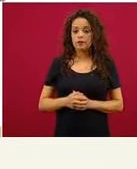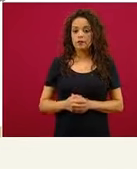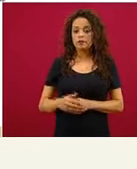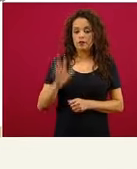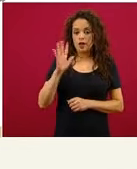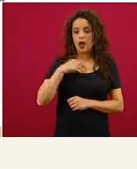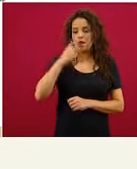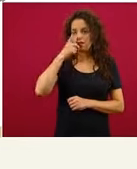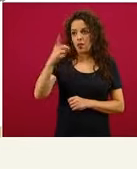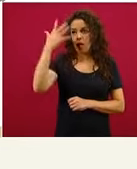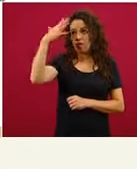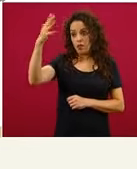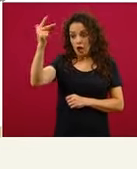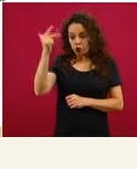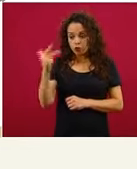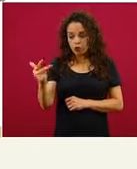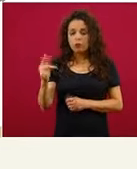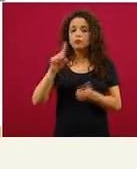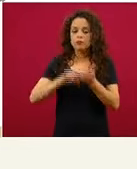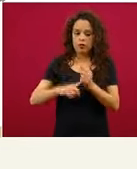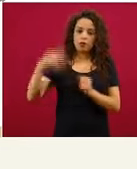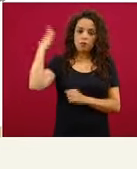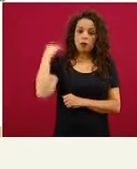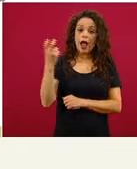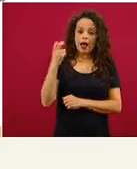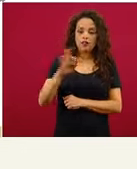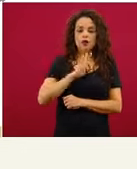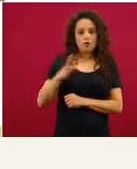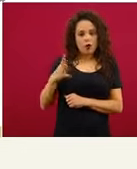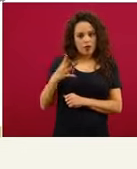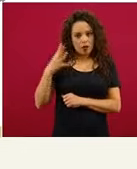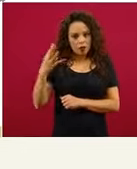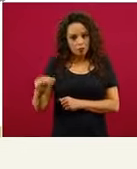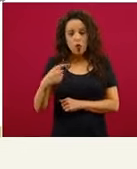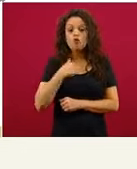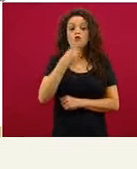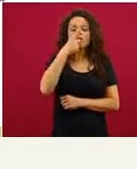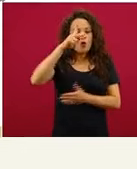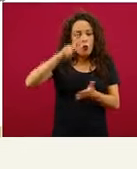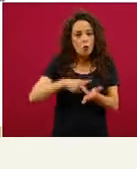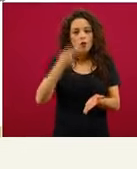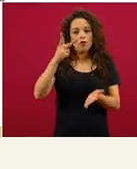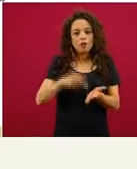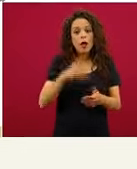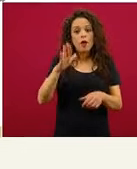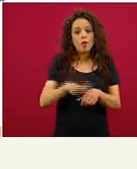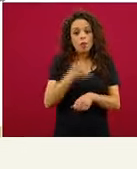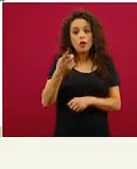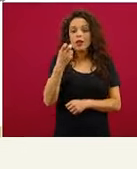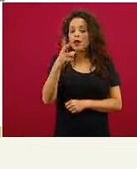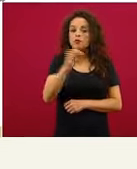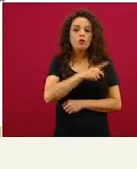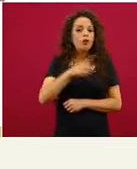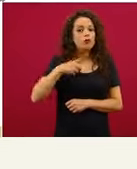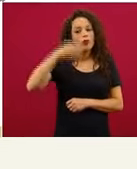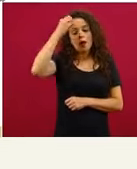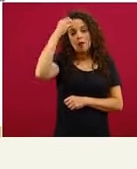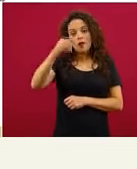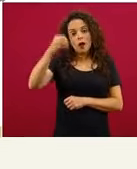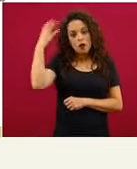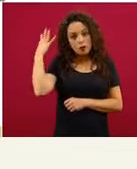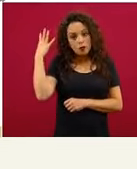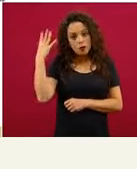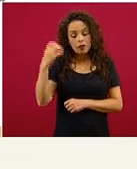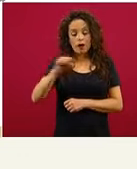10 son pulmonares y que esa es la que se transmite. Se lo repito porque es el mensaje que no debemos olvidar. La tuberculosis